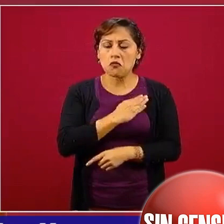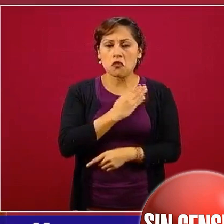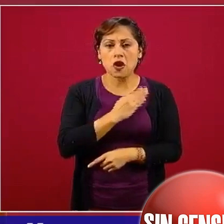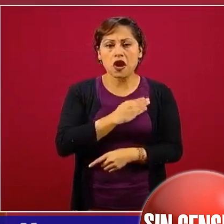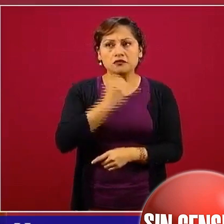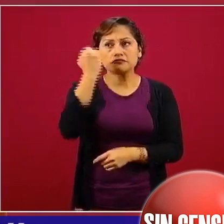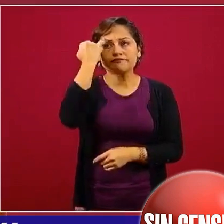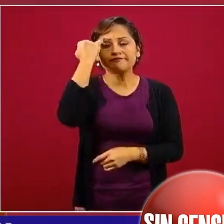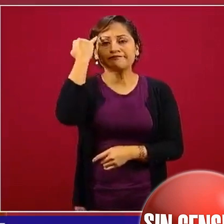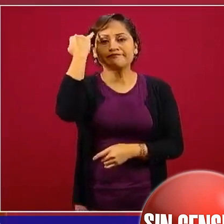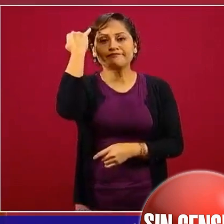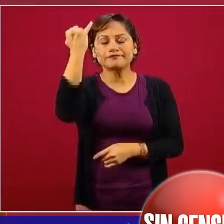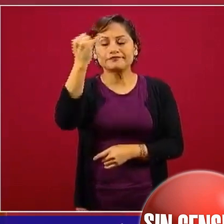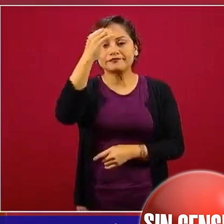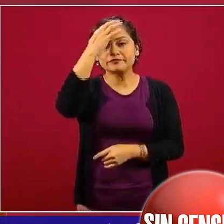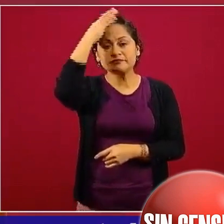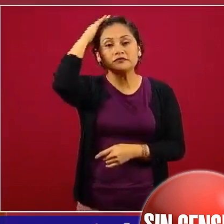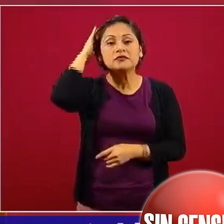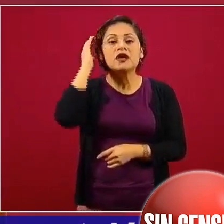que quería